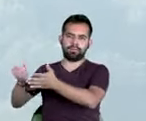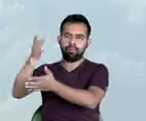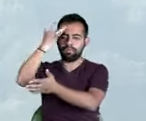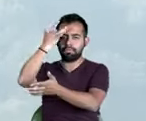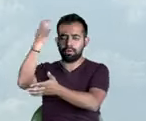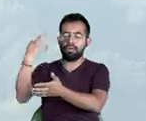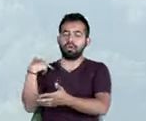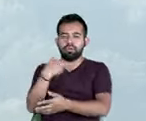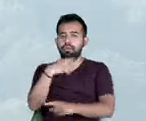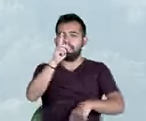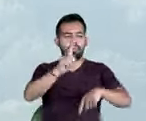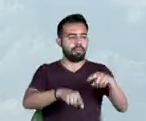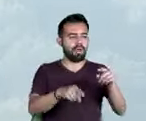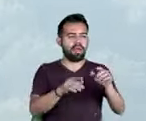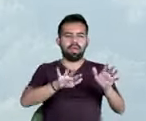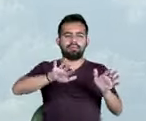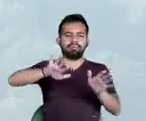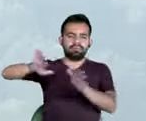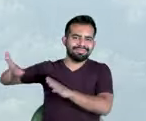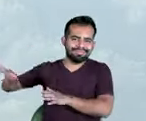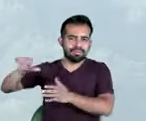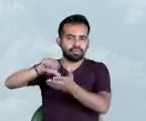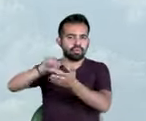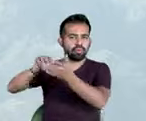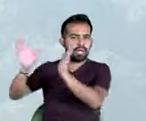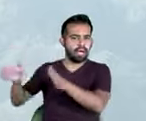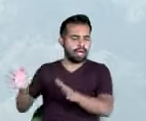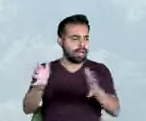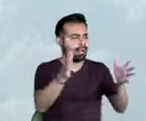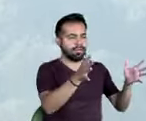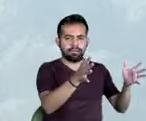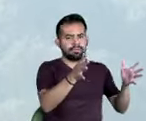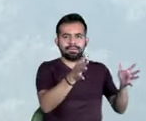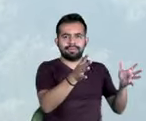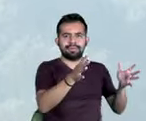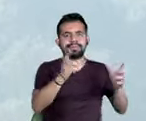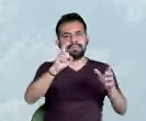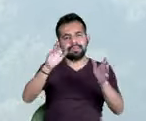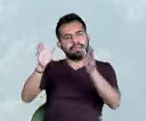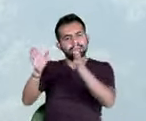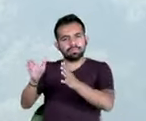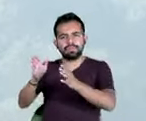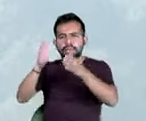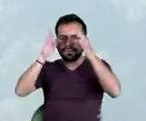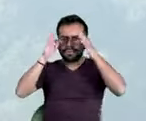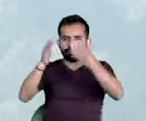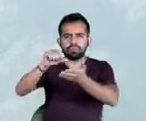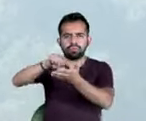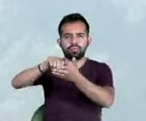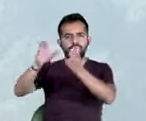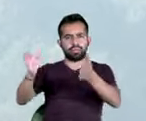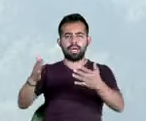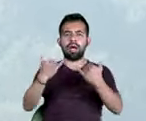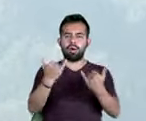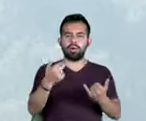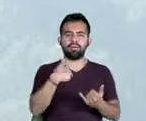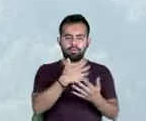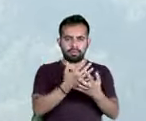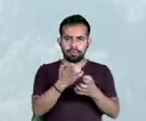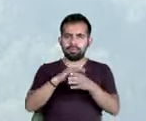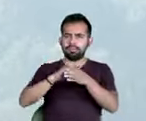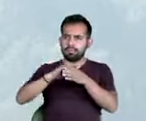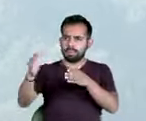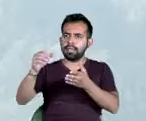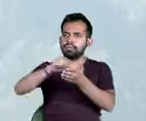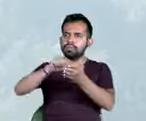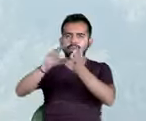una administración de espaldas a la ciudadanía, concebimos una administración de cara a la ciudadanía, concebimos una administración con la ciudadanía. Por lo